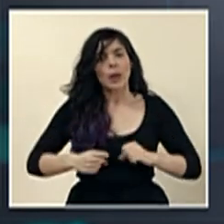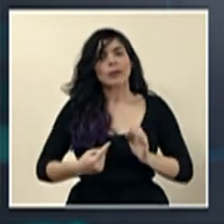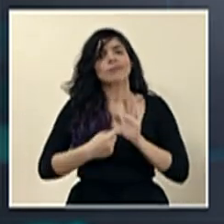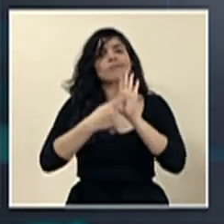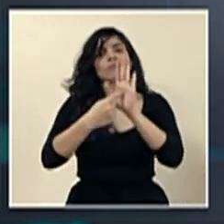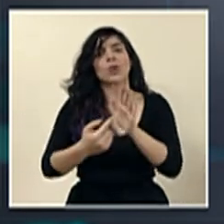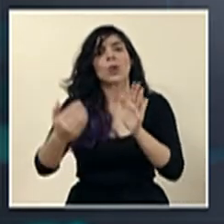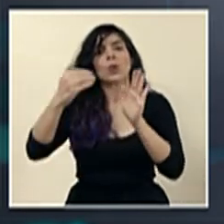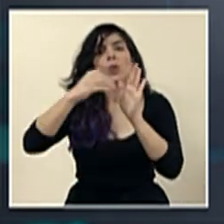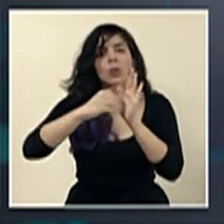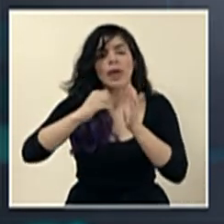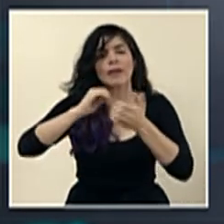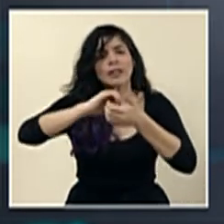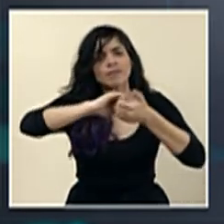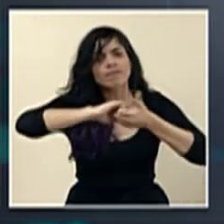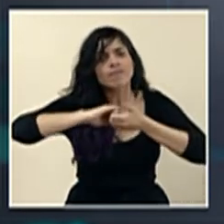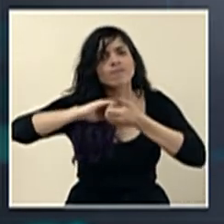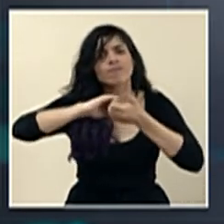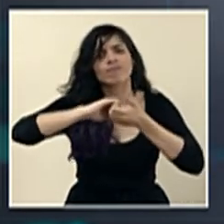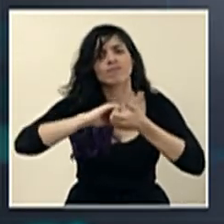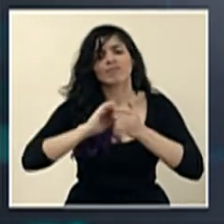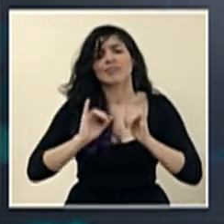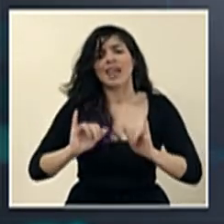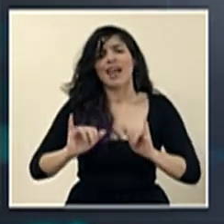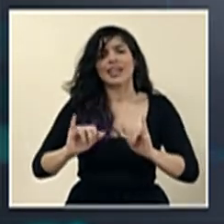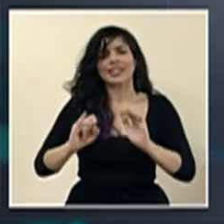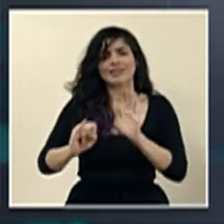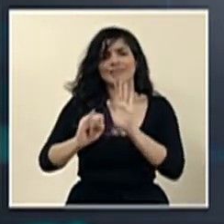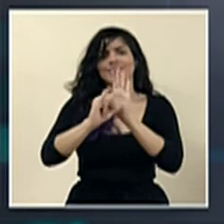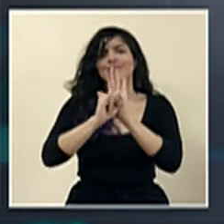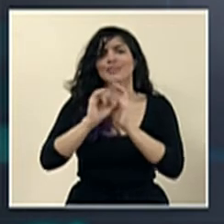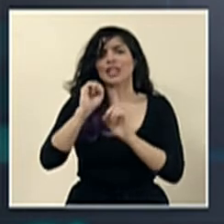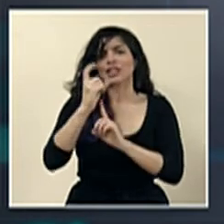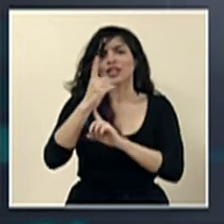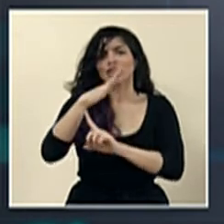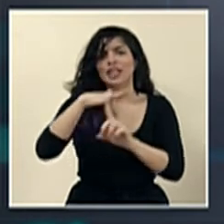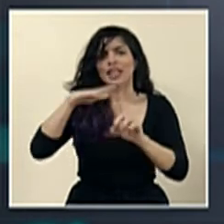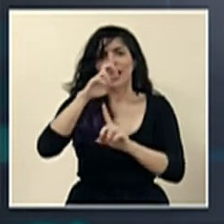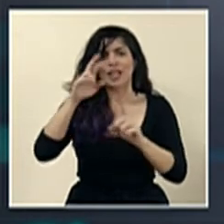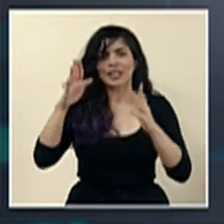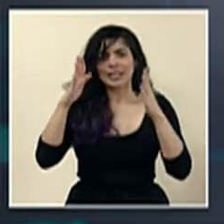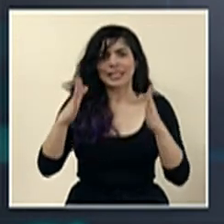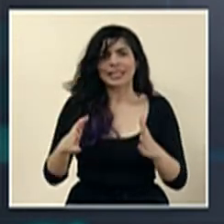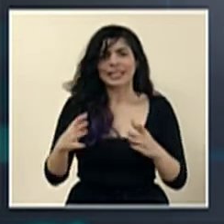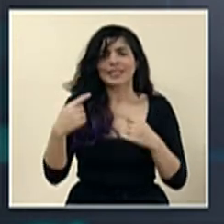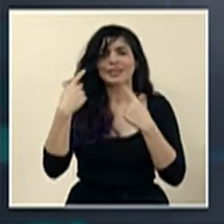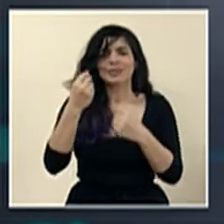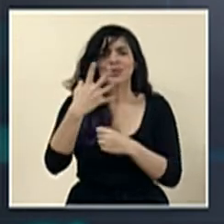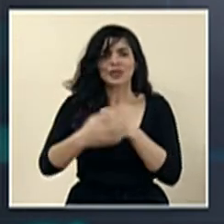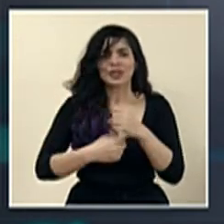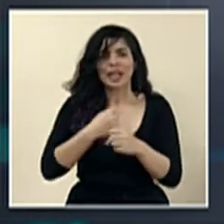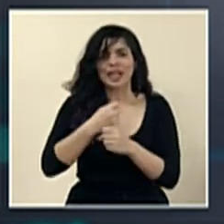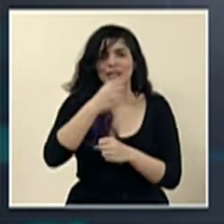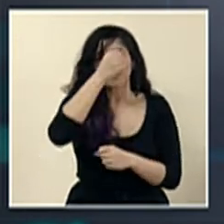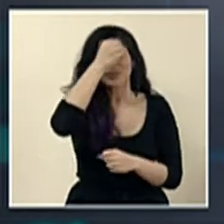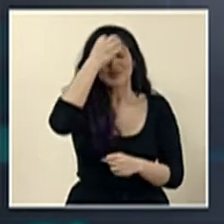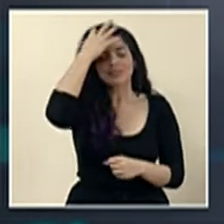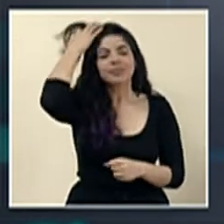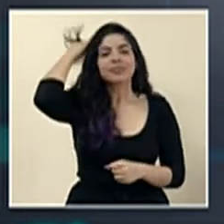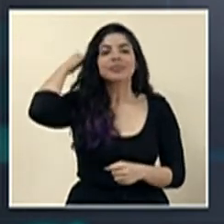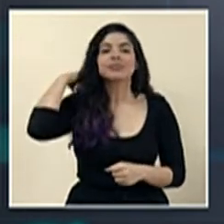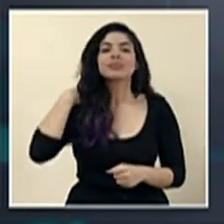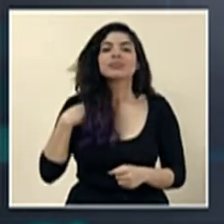la solidaridad que ha caracterizado a la sociedad costarricense por muchos años. En